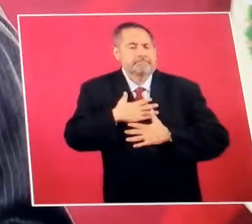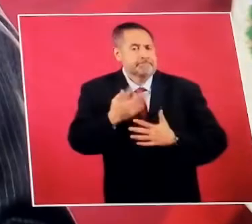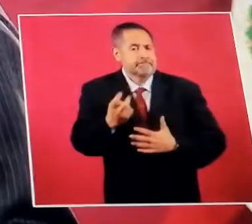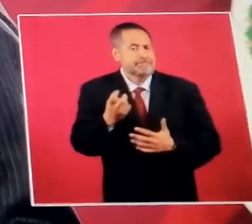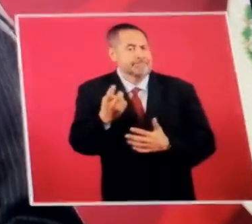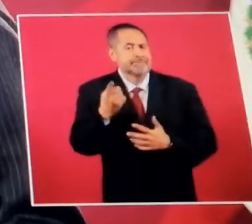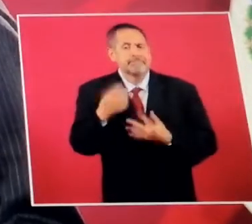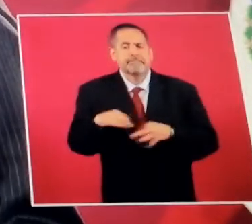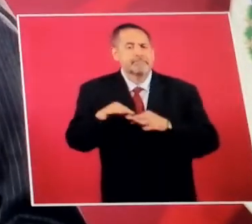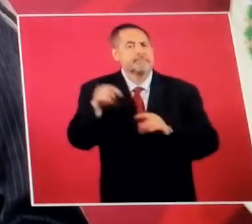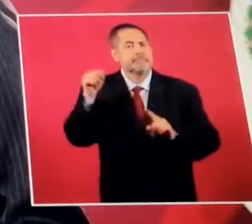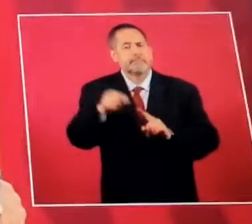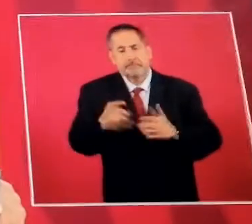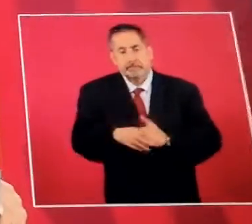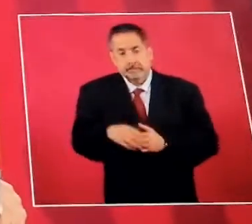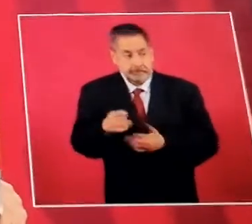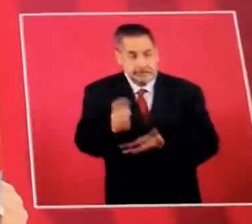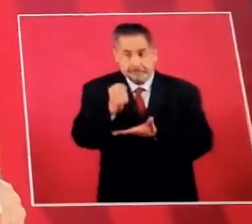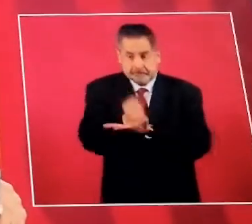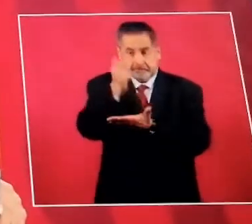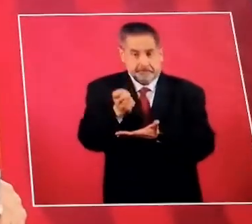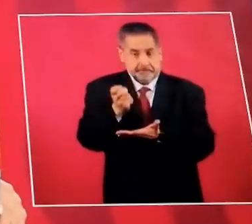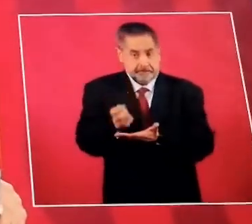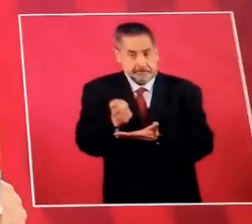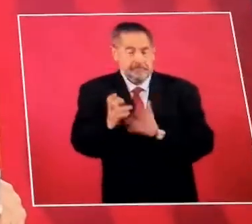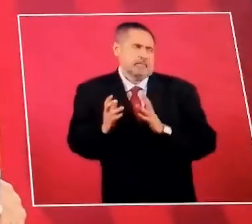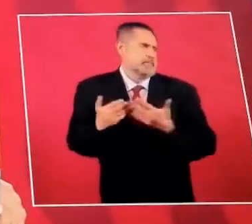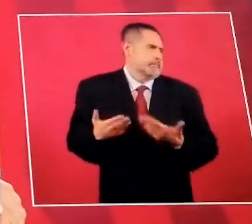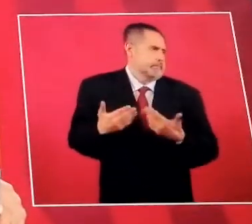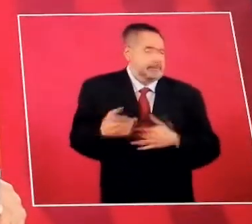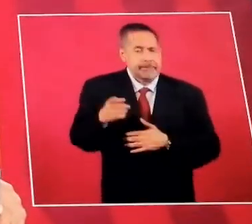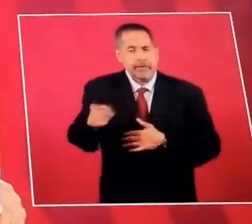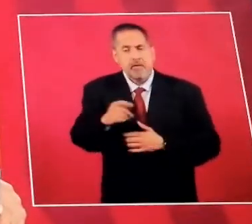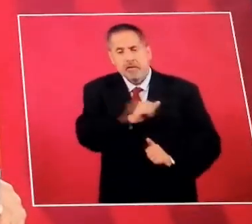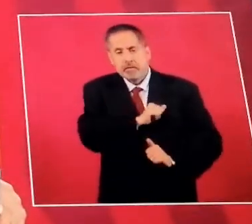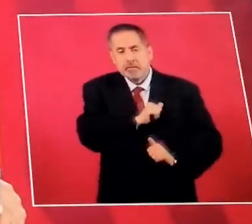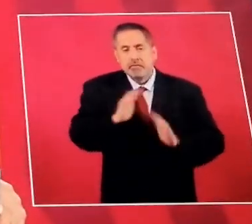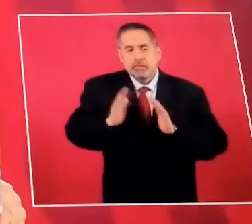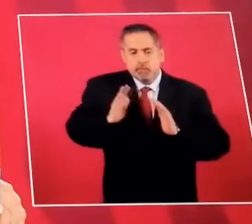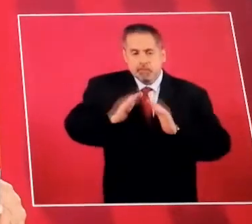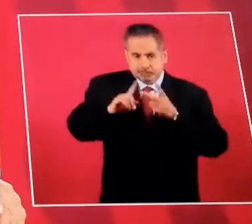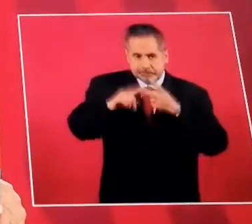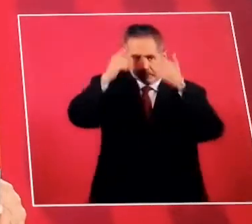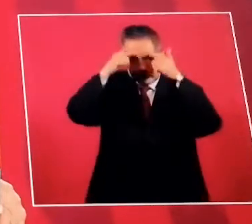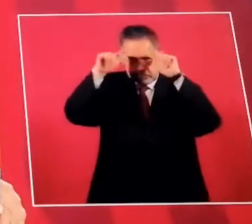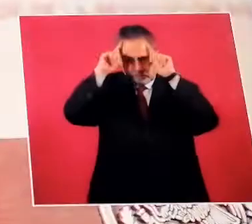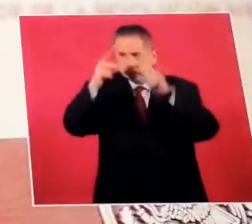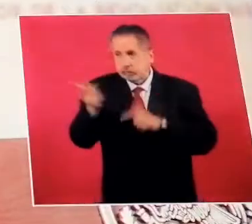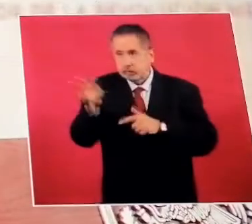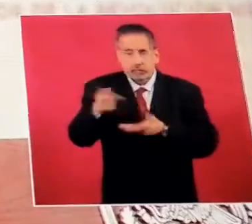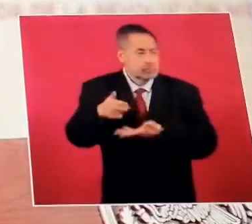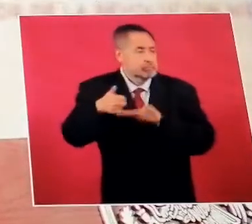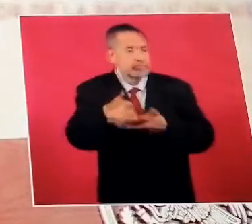Entonces, aprobar eso, el que el Ejército y la Marina ayuden